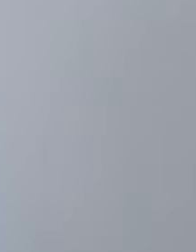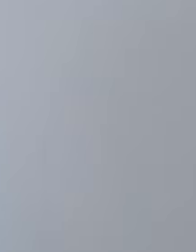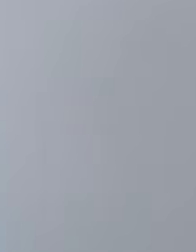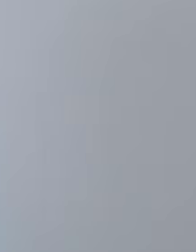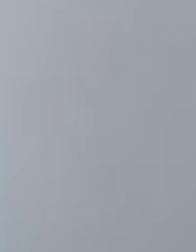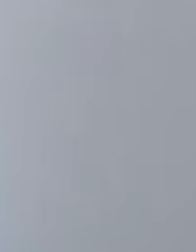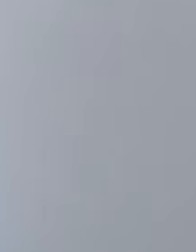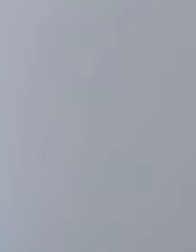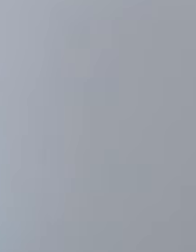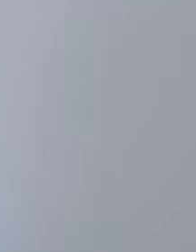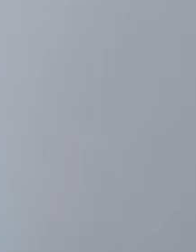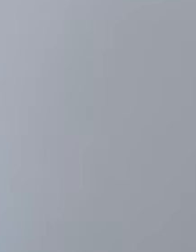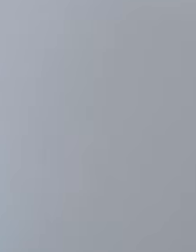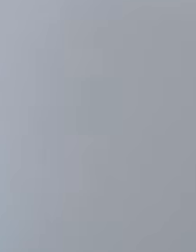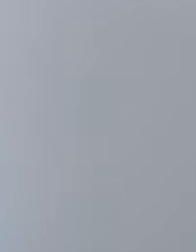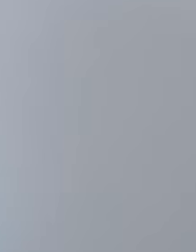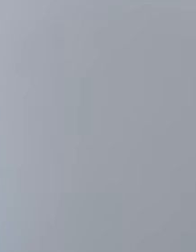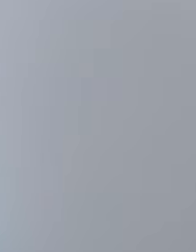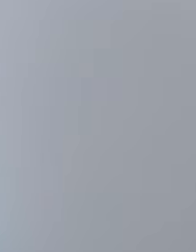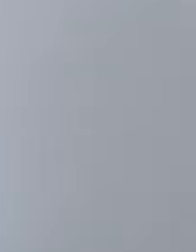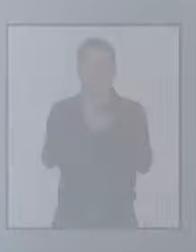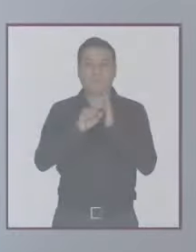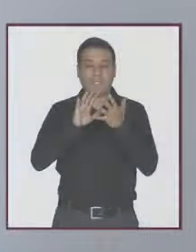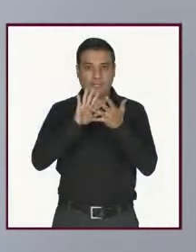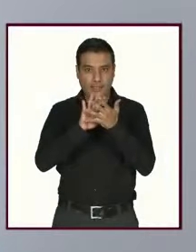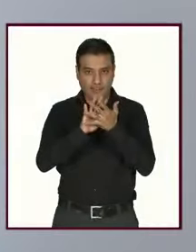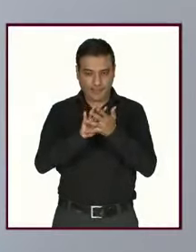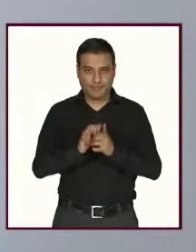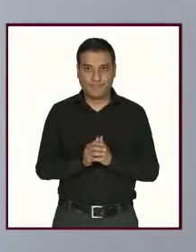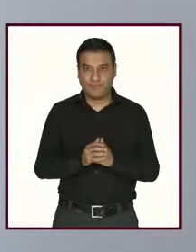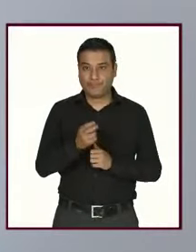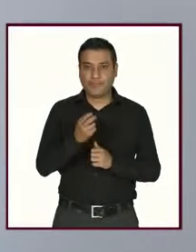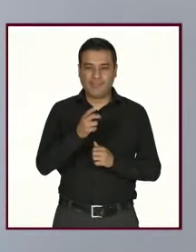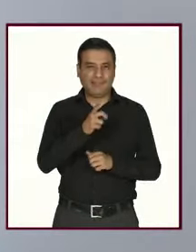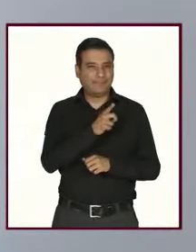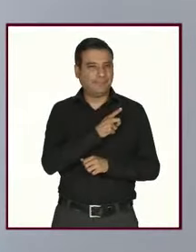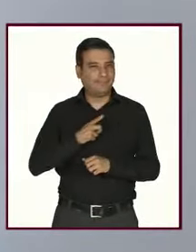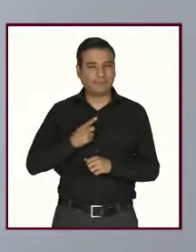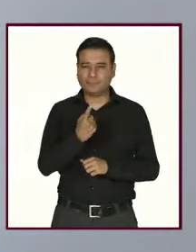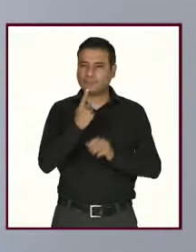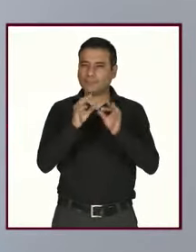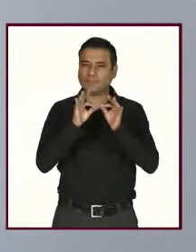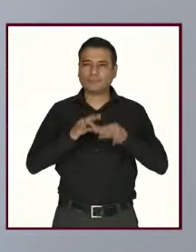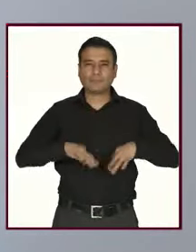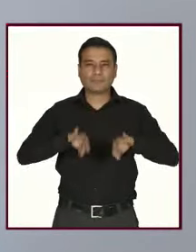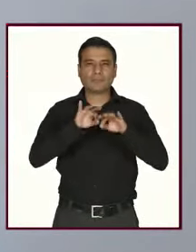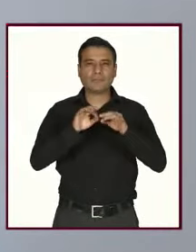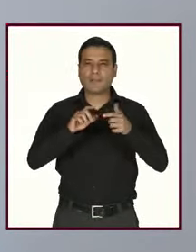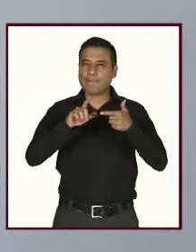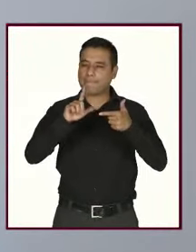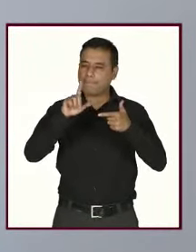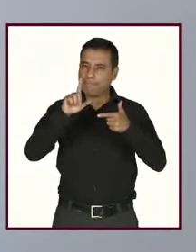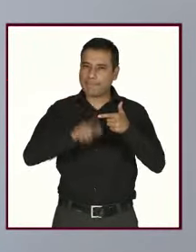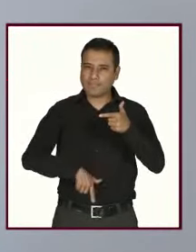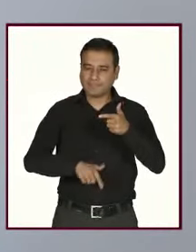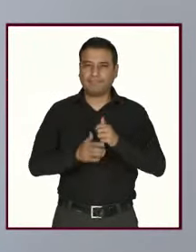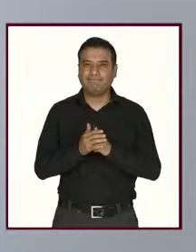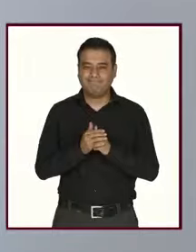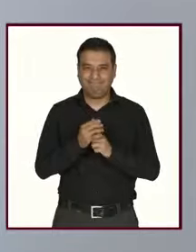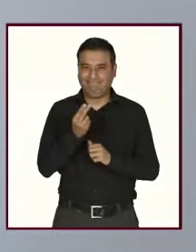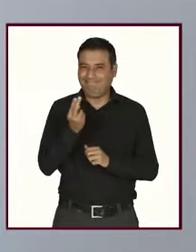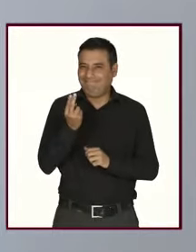es la salida la salida tiene que estar en la prevención en reconstruir